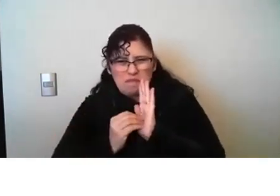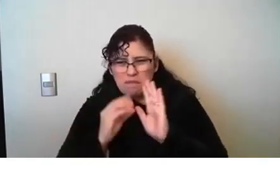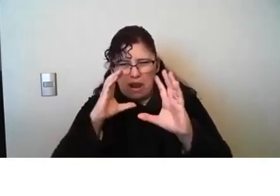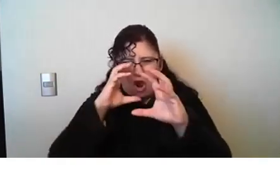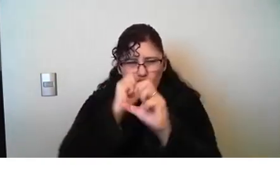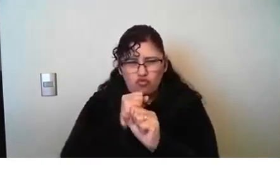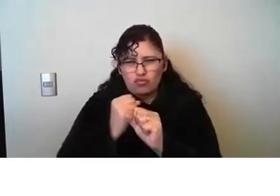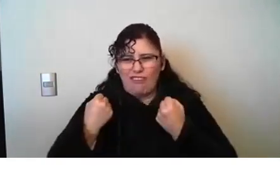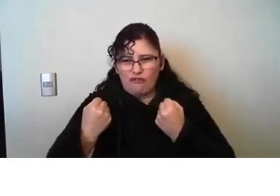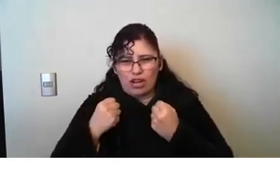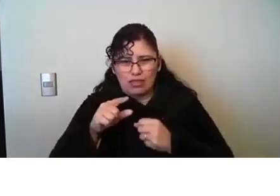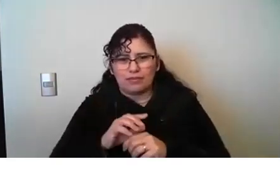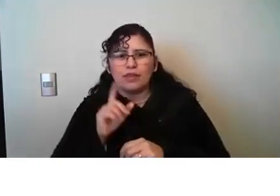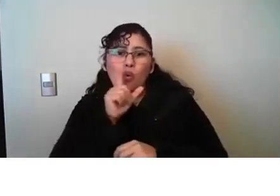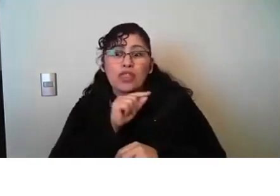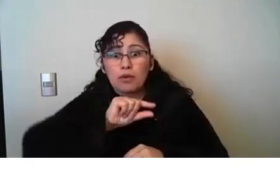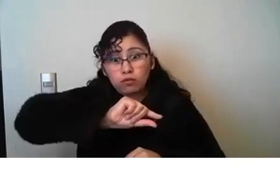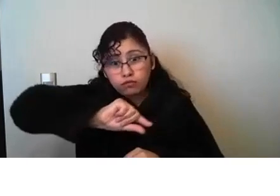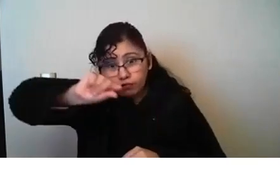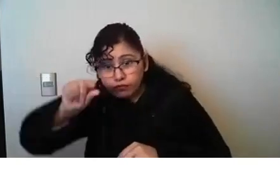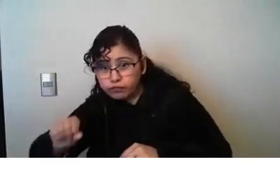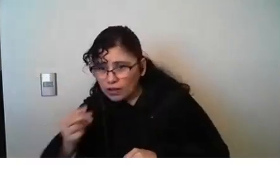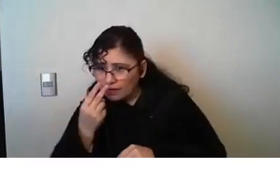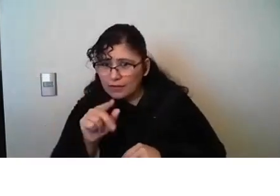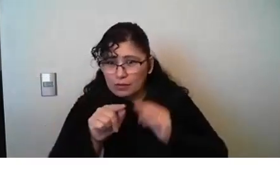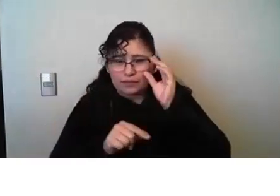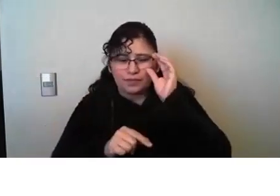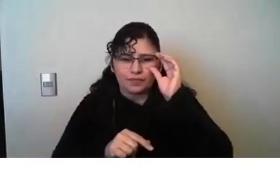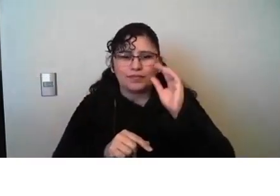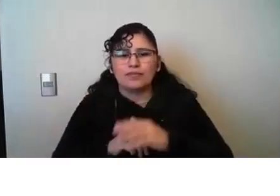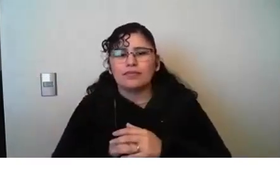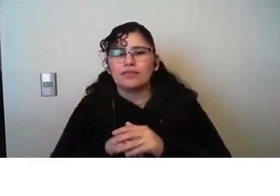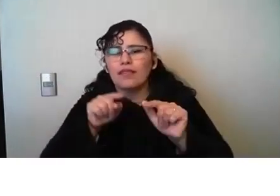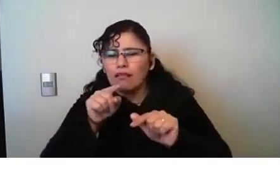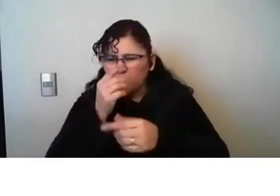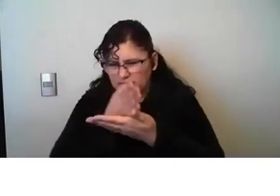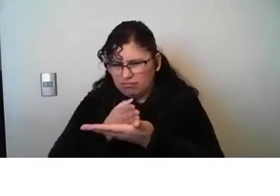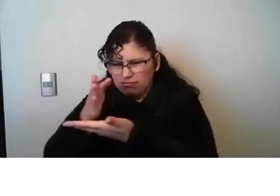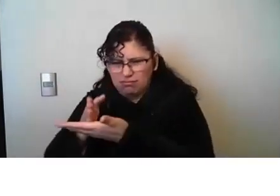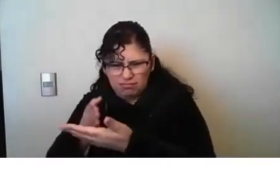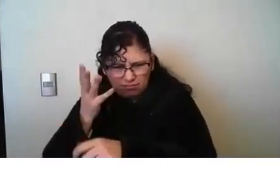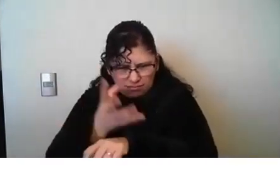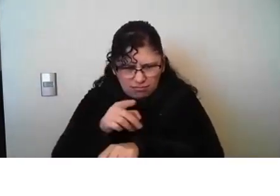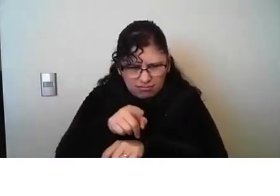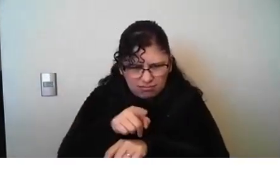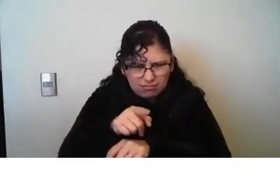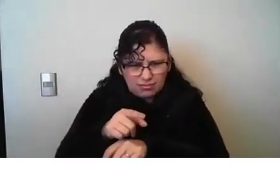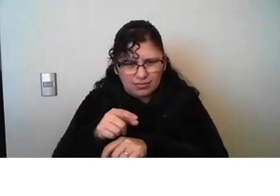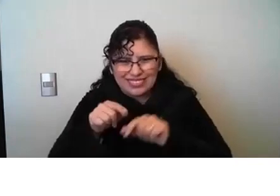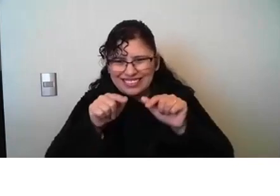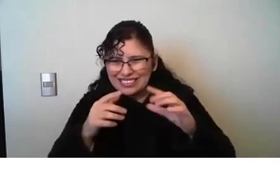fuerte. Este tono más fuerte que está aquí marca algunas estructuras que forman parte